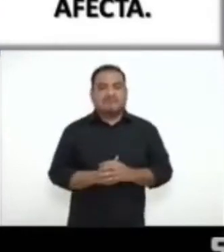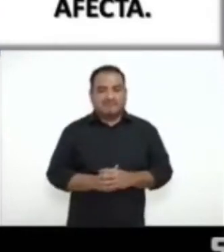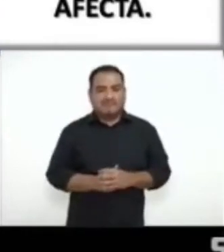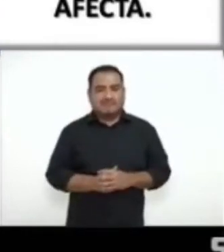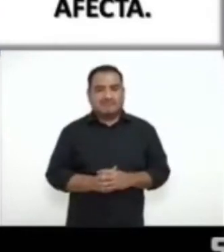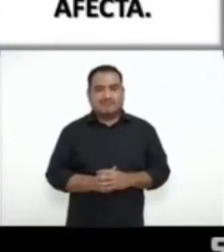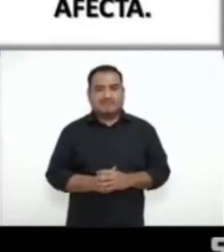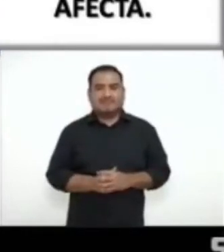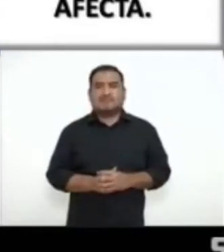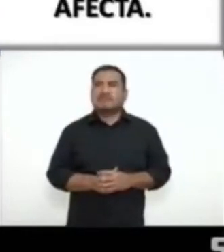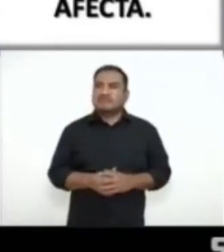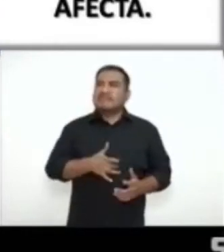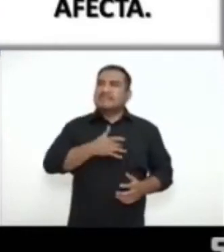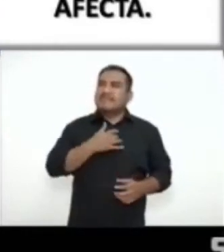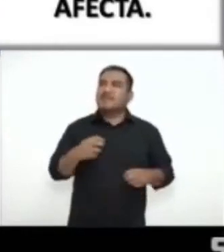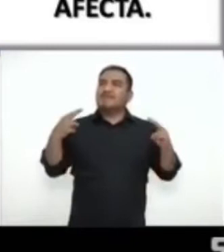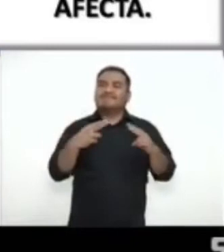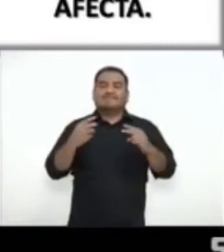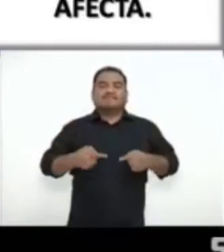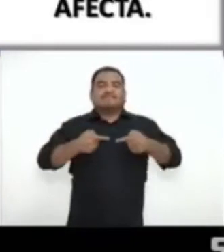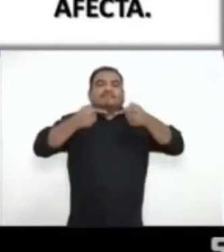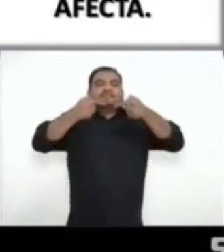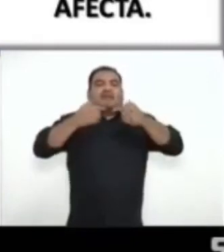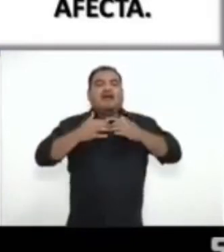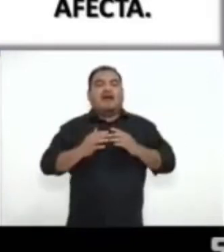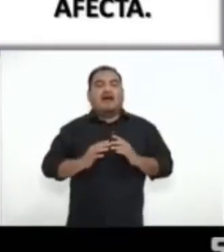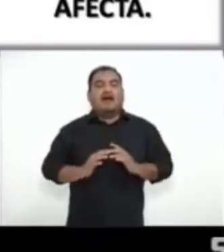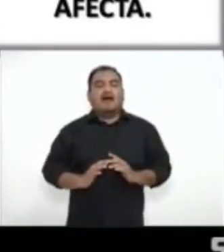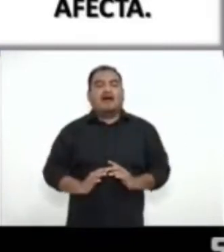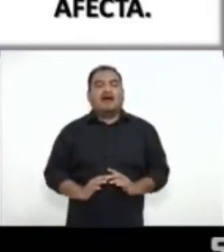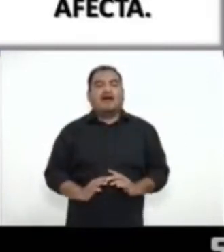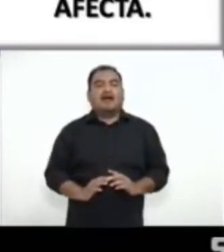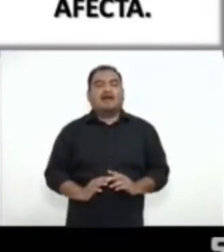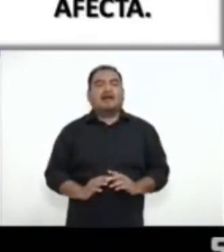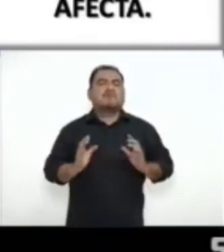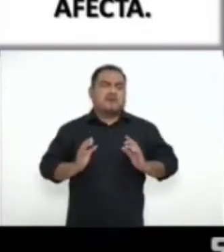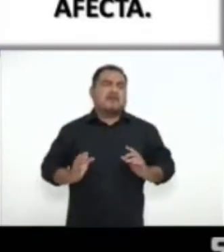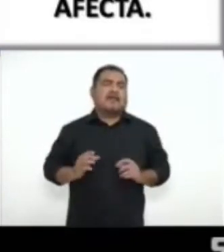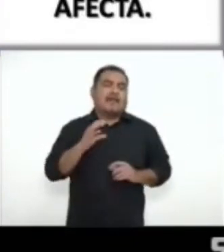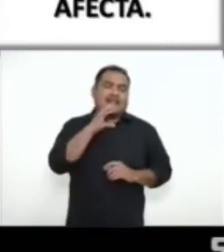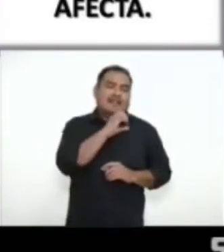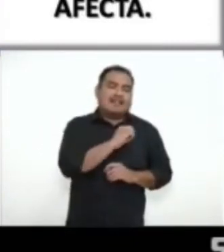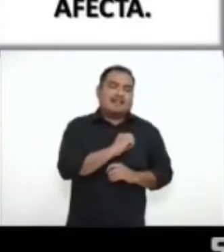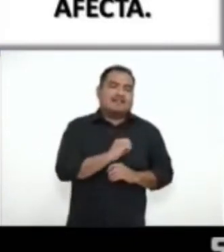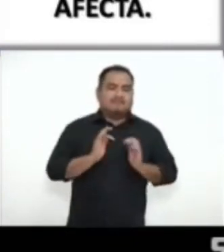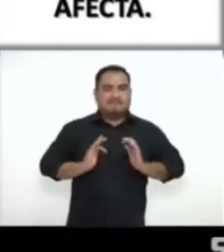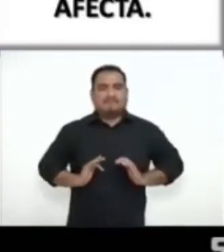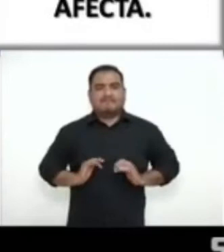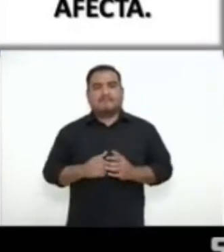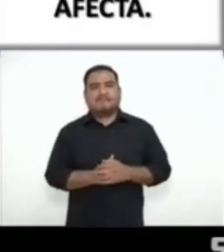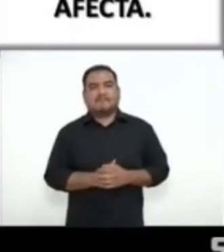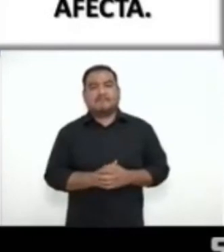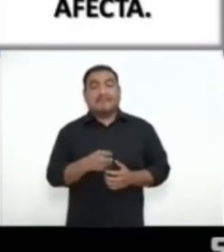es como que puedo respirar profundo y siento calientito. Mira, me acuerdo y siento calientito.